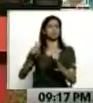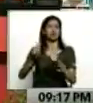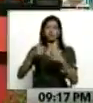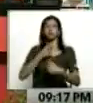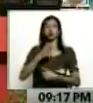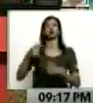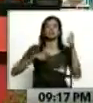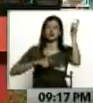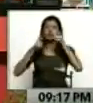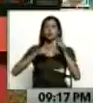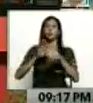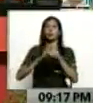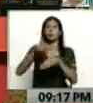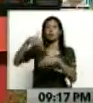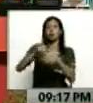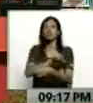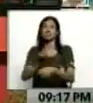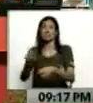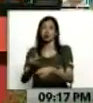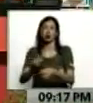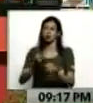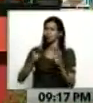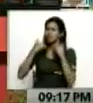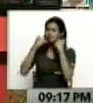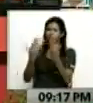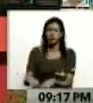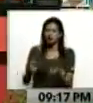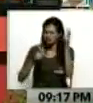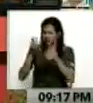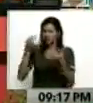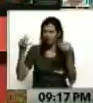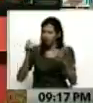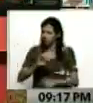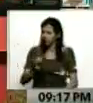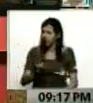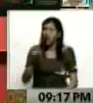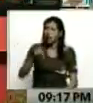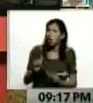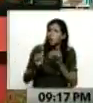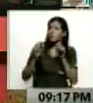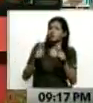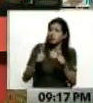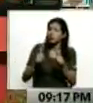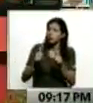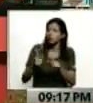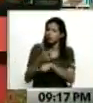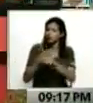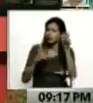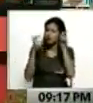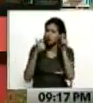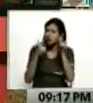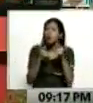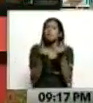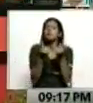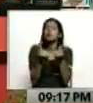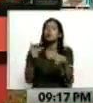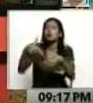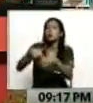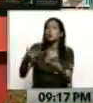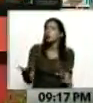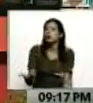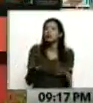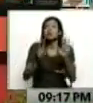bueno entonces no eres chavista nada vale porque nosotros cuando comenzamos aquí el el petróleo estaba 7 lo consiguió el comandante Hugo